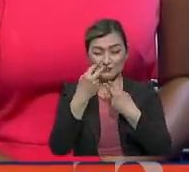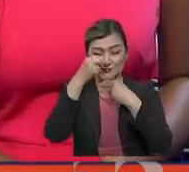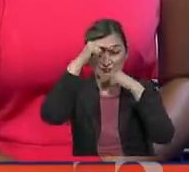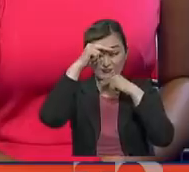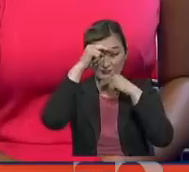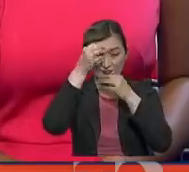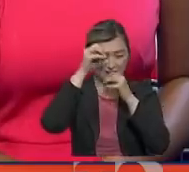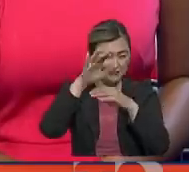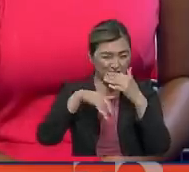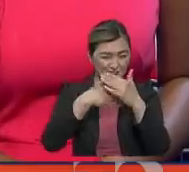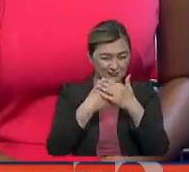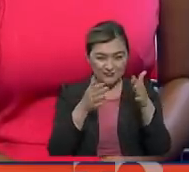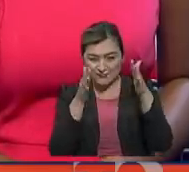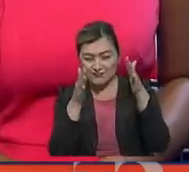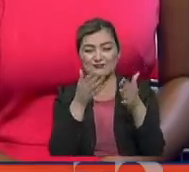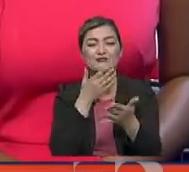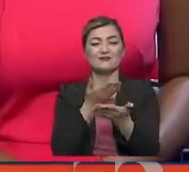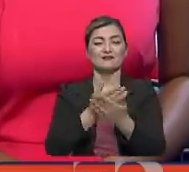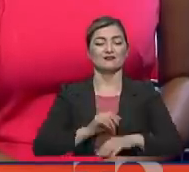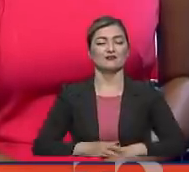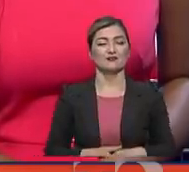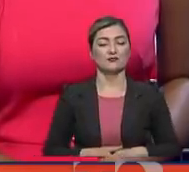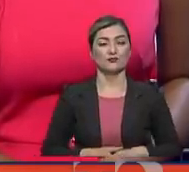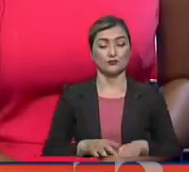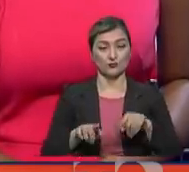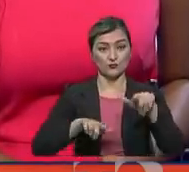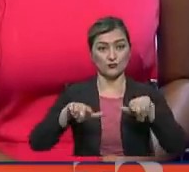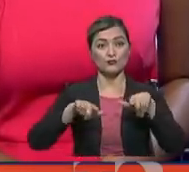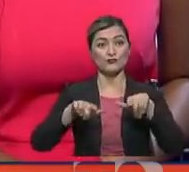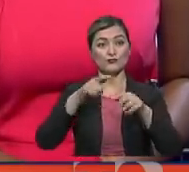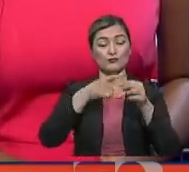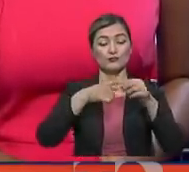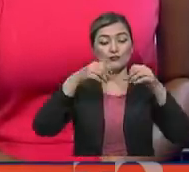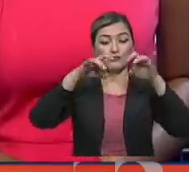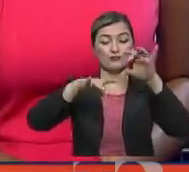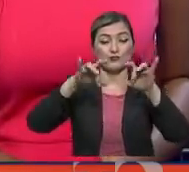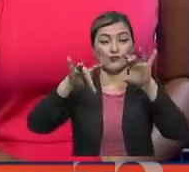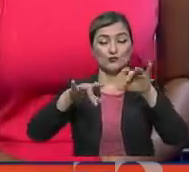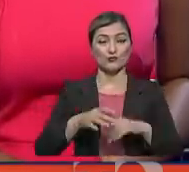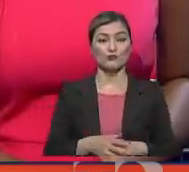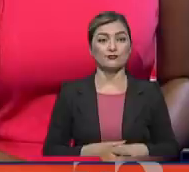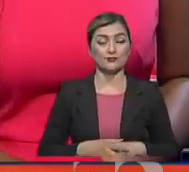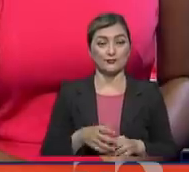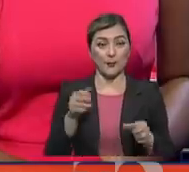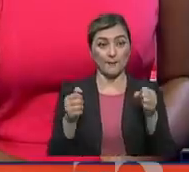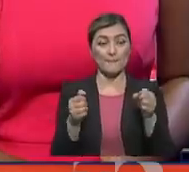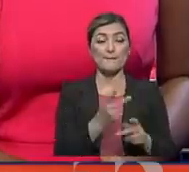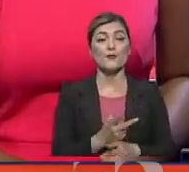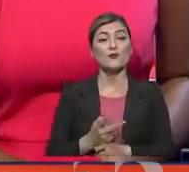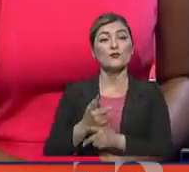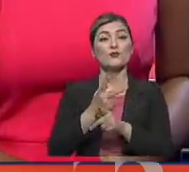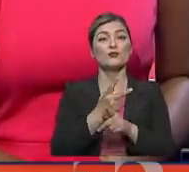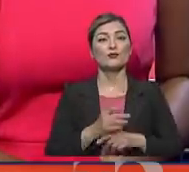favor, llueve o cae una lluvia ligera en algunos sectores de Quito. La calzada está mojada. Maneje con mucha